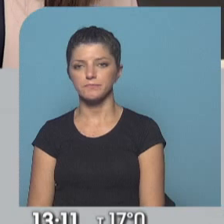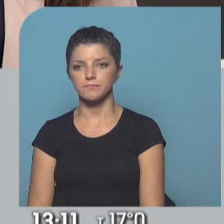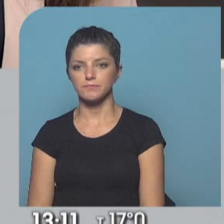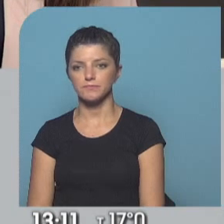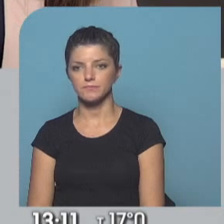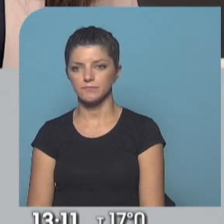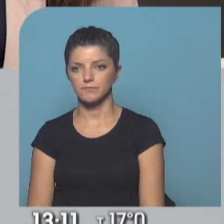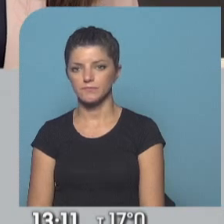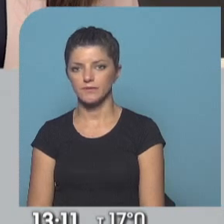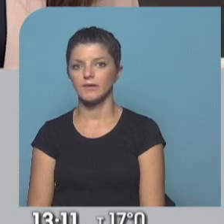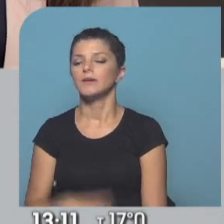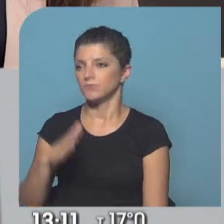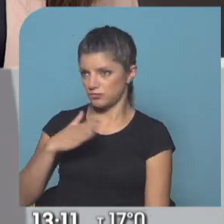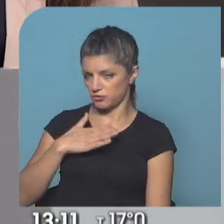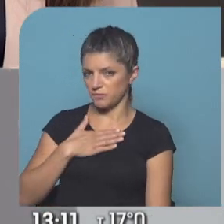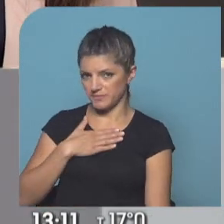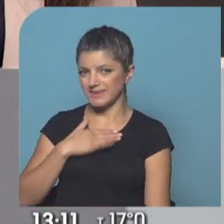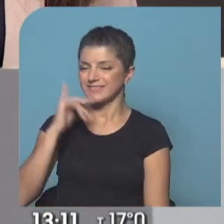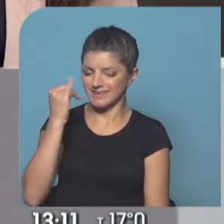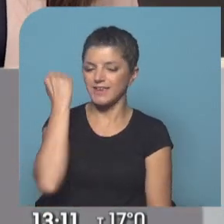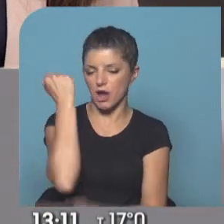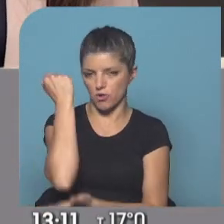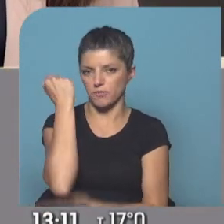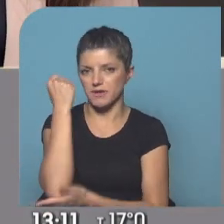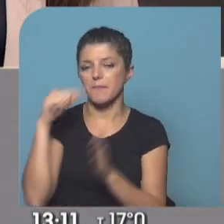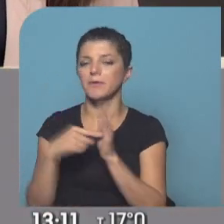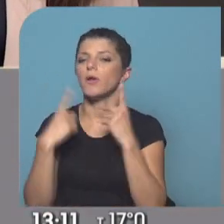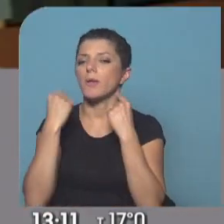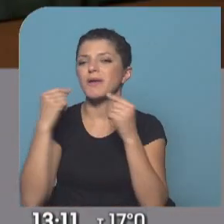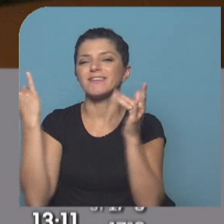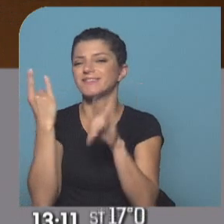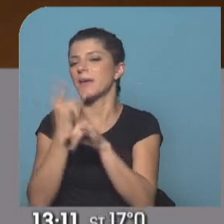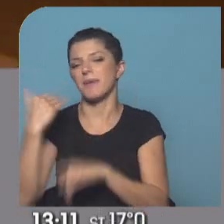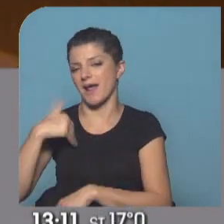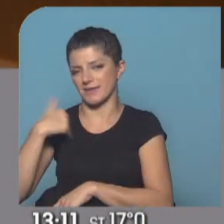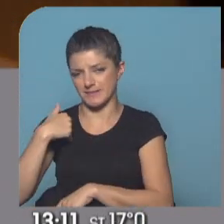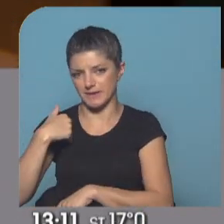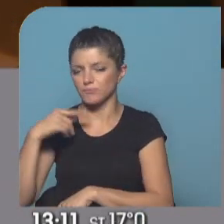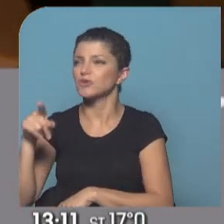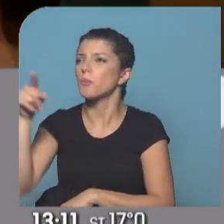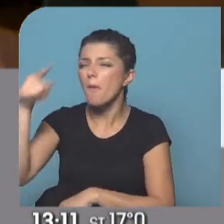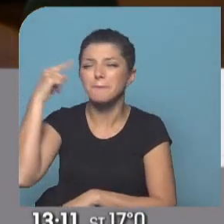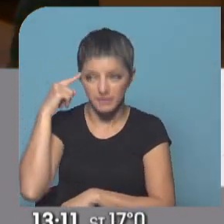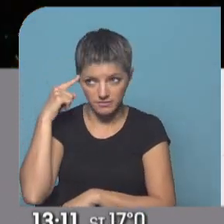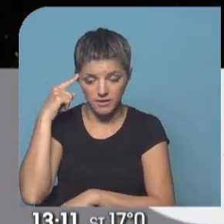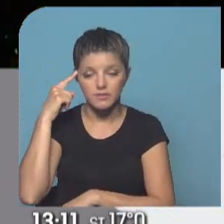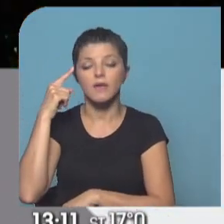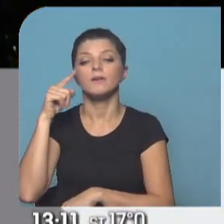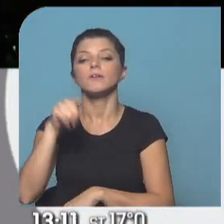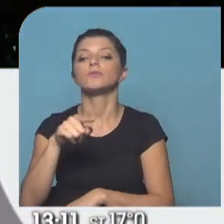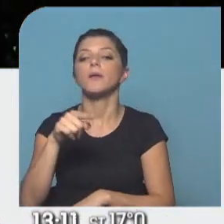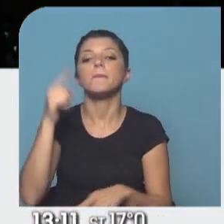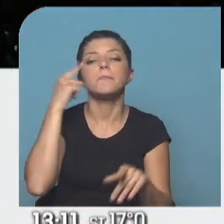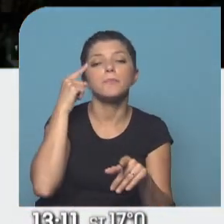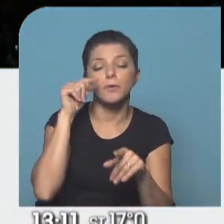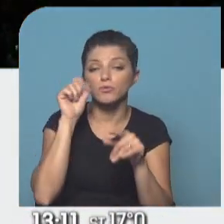comparto y no comparto que es el tema económico, porque esa es la crítica que se hace siempre desde la Argentina. Yo quisiera que lo veas desde el punto de la subjetividad y